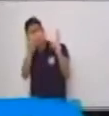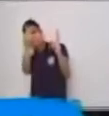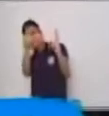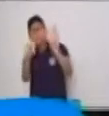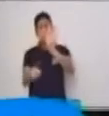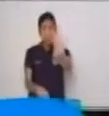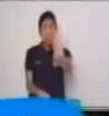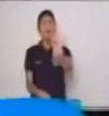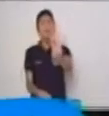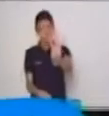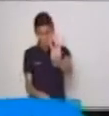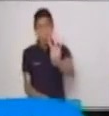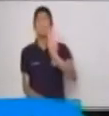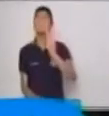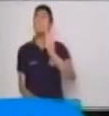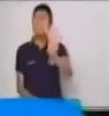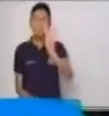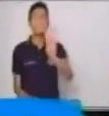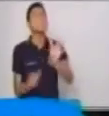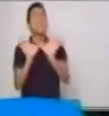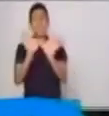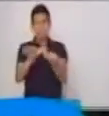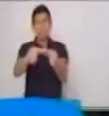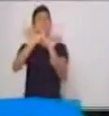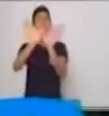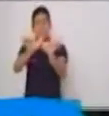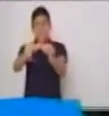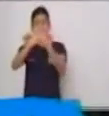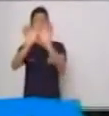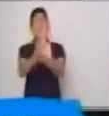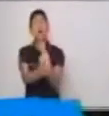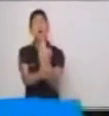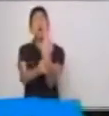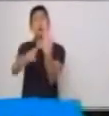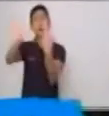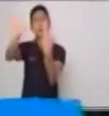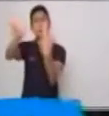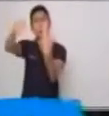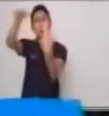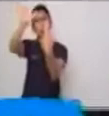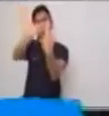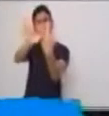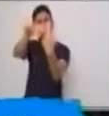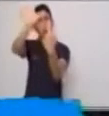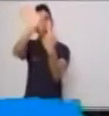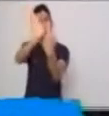tres. Y dijeron, tres mariposas llegaron a la flor.